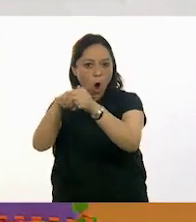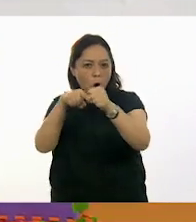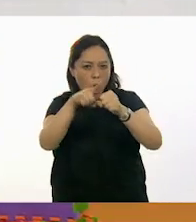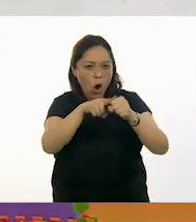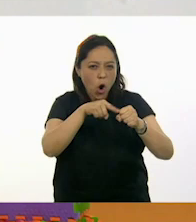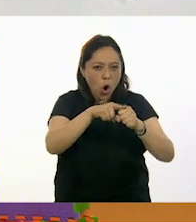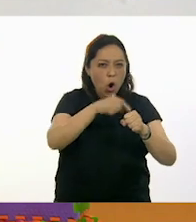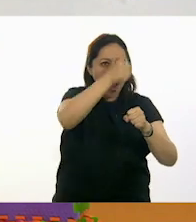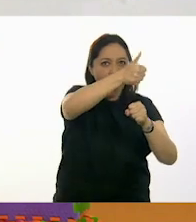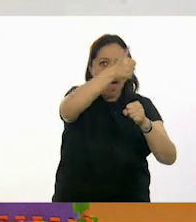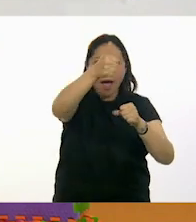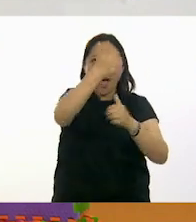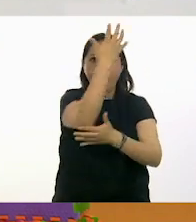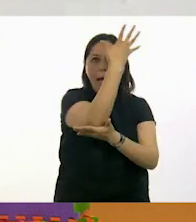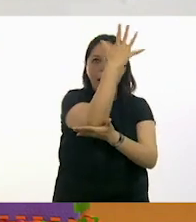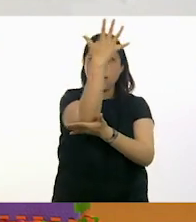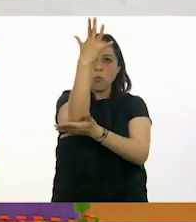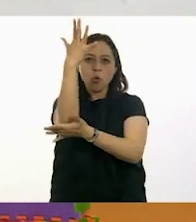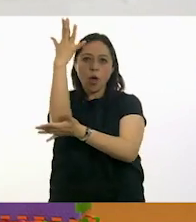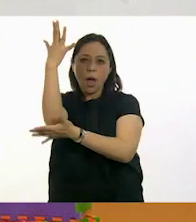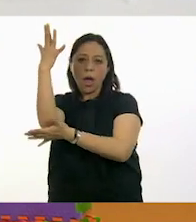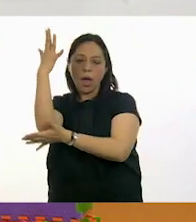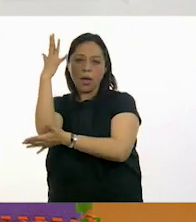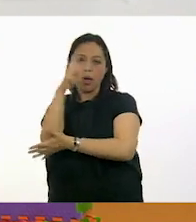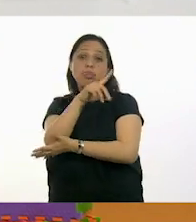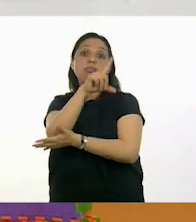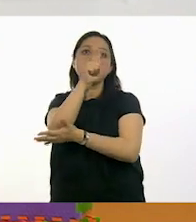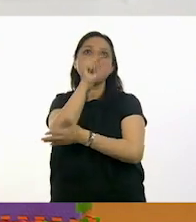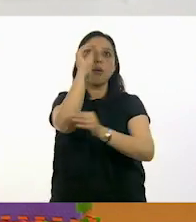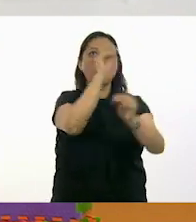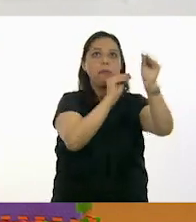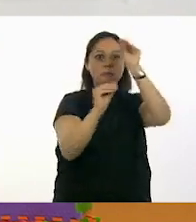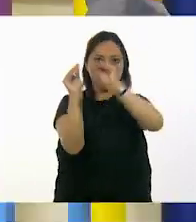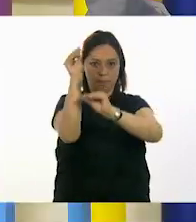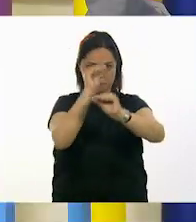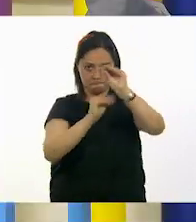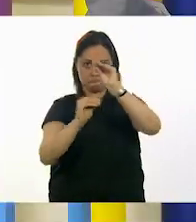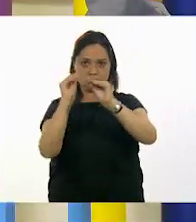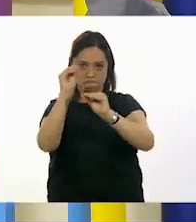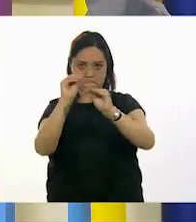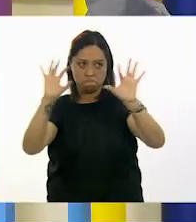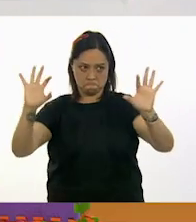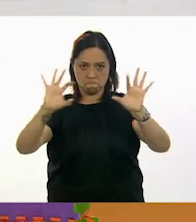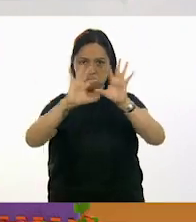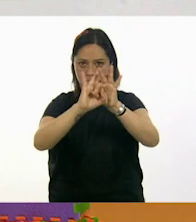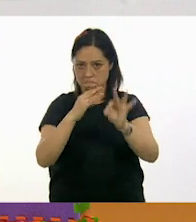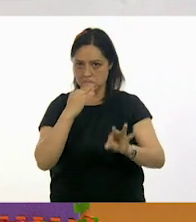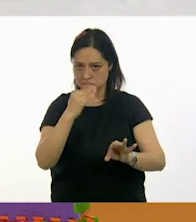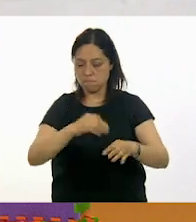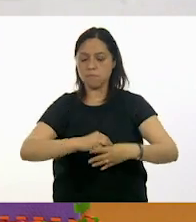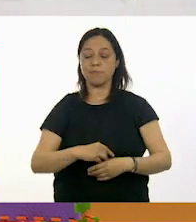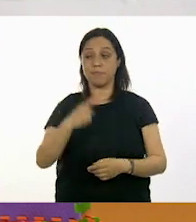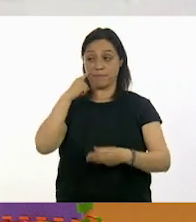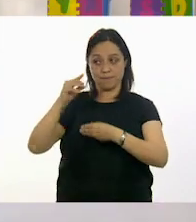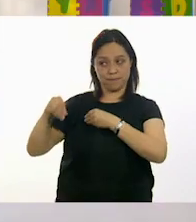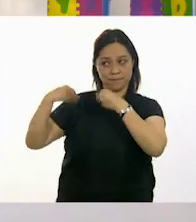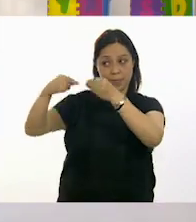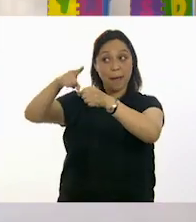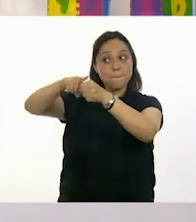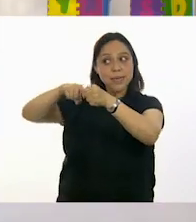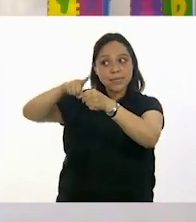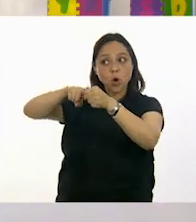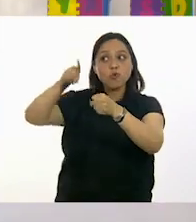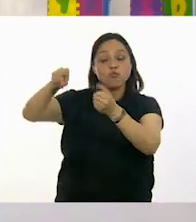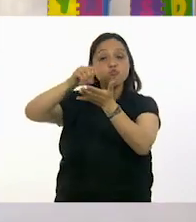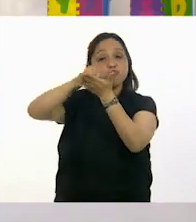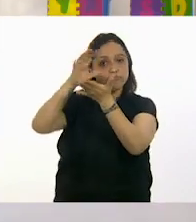para ir colocar al número de la silueta de nuestro fruto que corresponde. Muy bien, entonces... Muy bien. Te paso mis colores para que puedas irlo